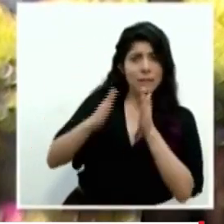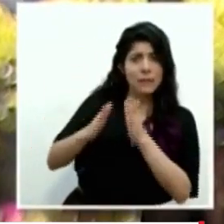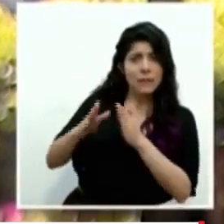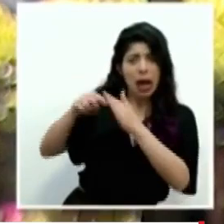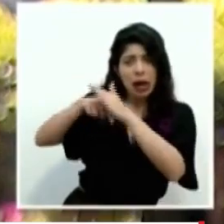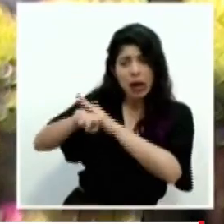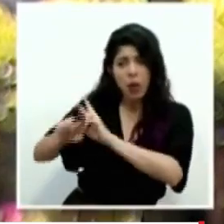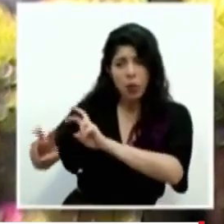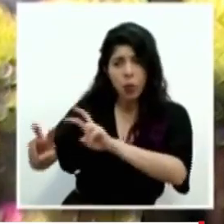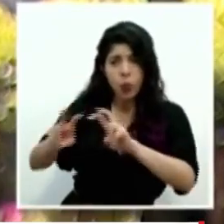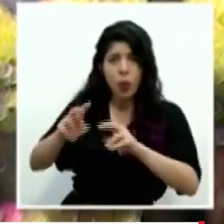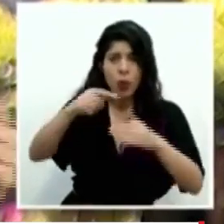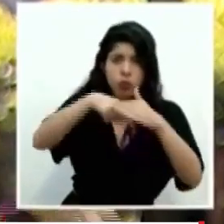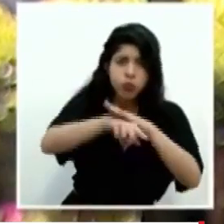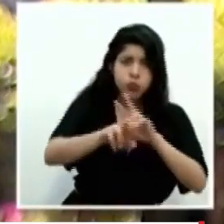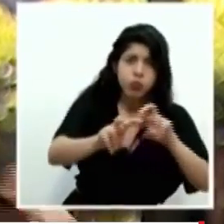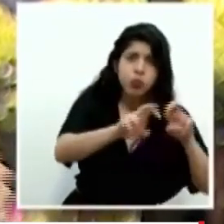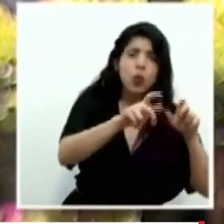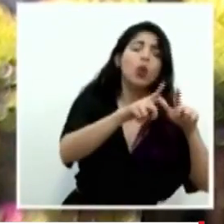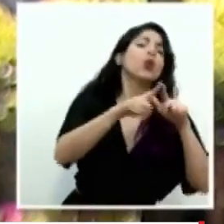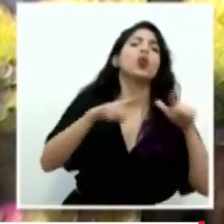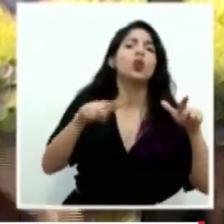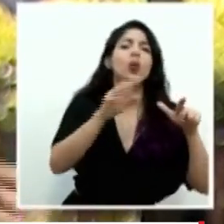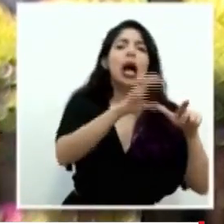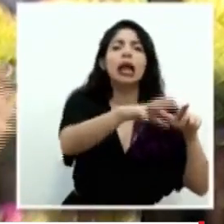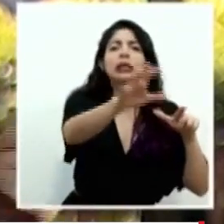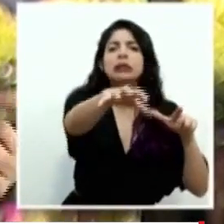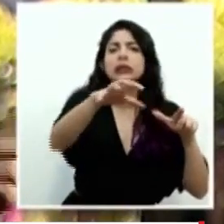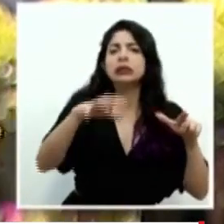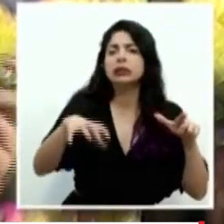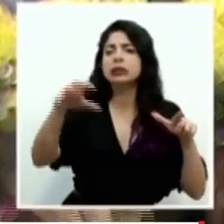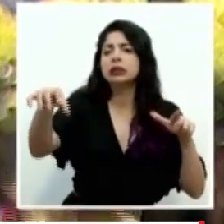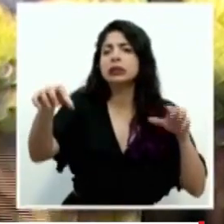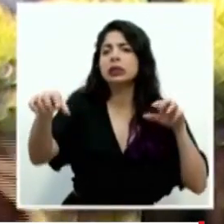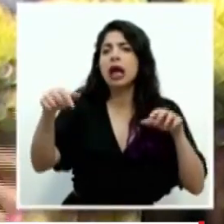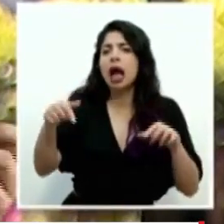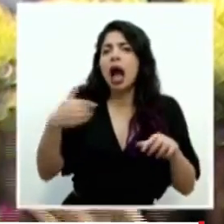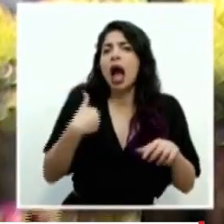tamizajes proactivos en zonas donde se